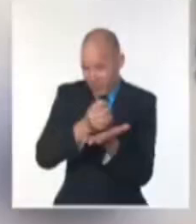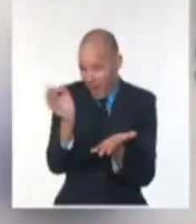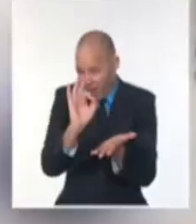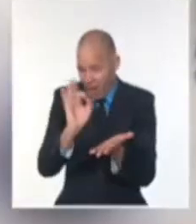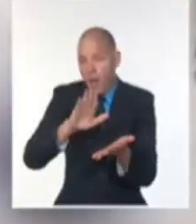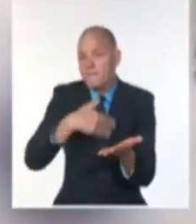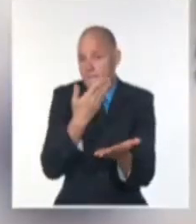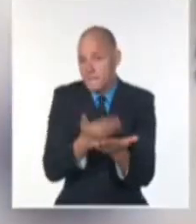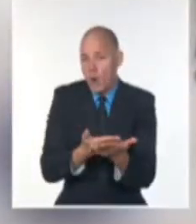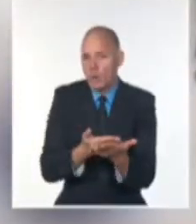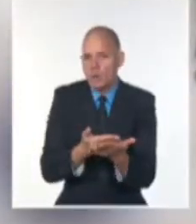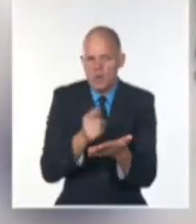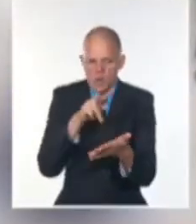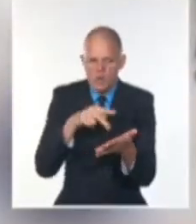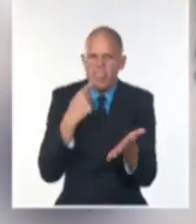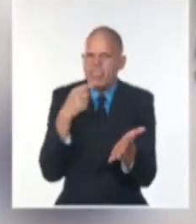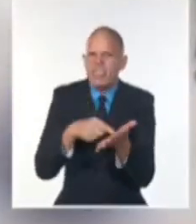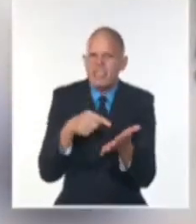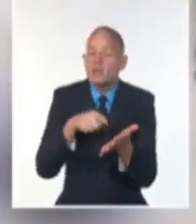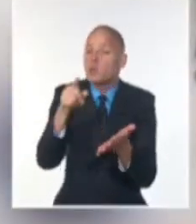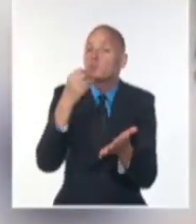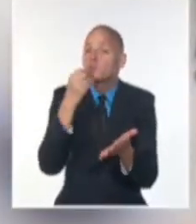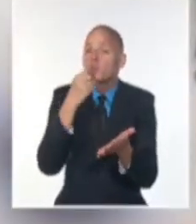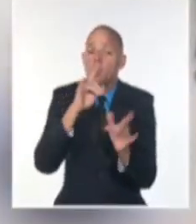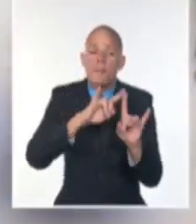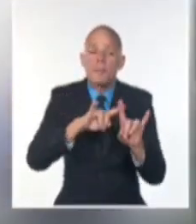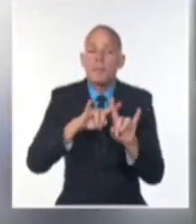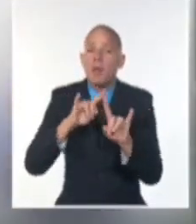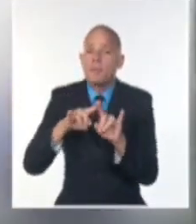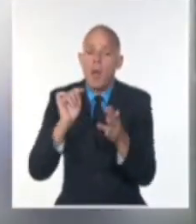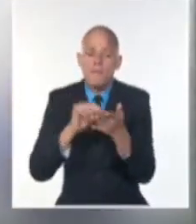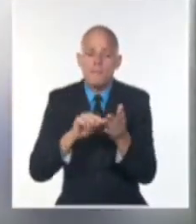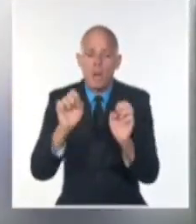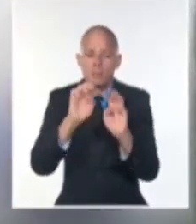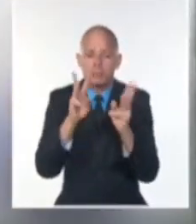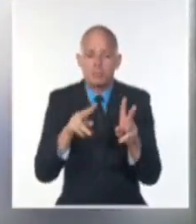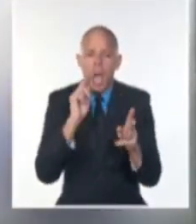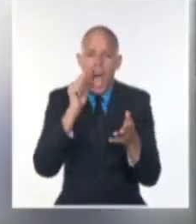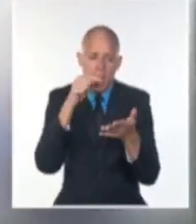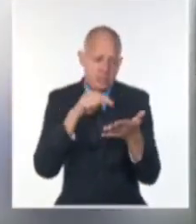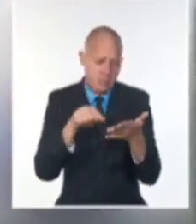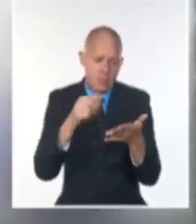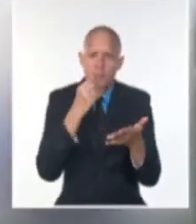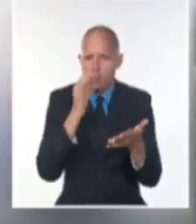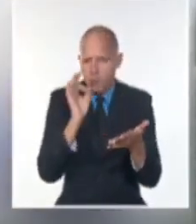sitio web del Parlamento cubano. Adán Morel, Canal Cubano de Noticias.